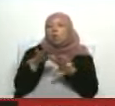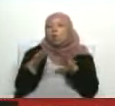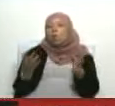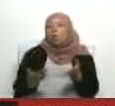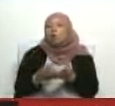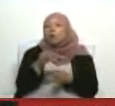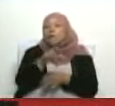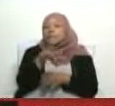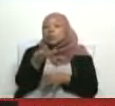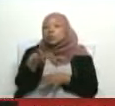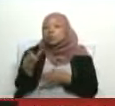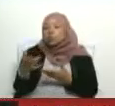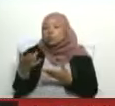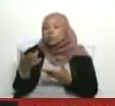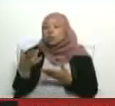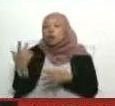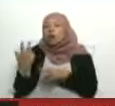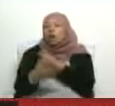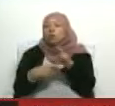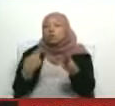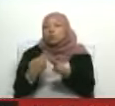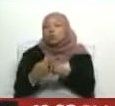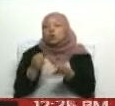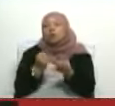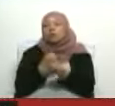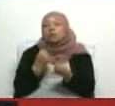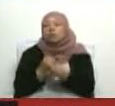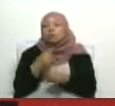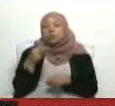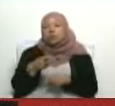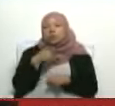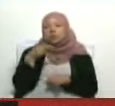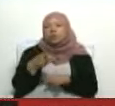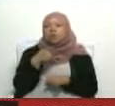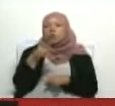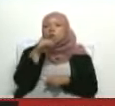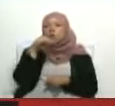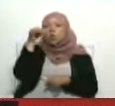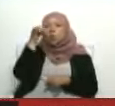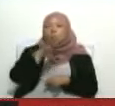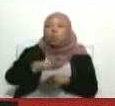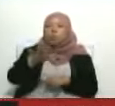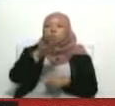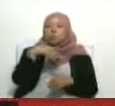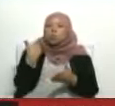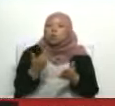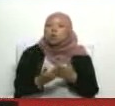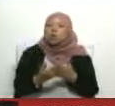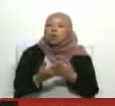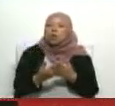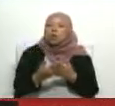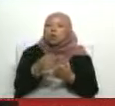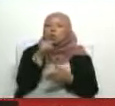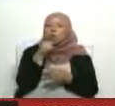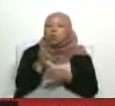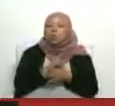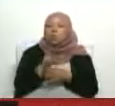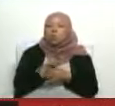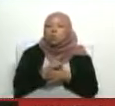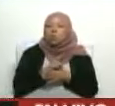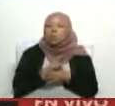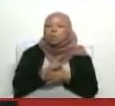Netflix, muchas esas películas, esas series policiales que los tienen totalmente endemoniados? Pero más allá de